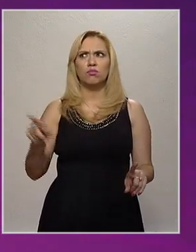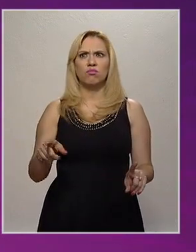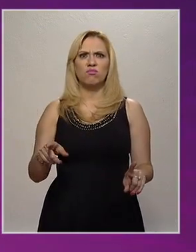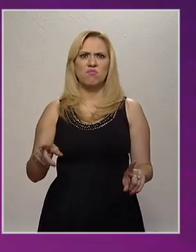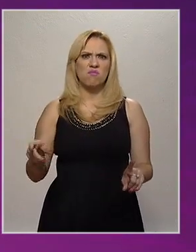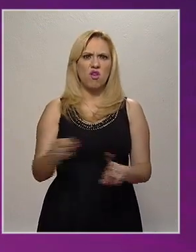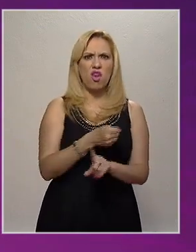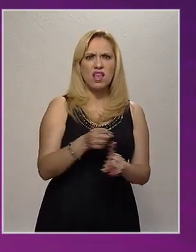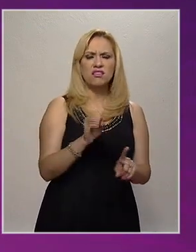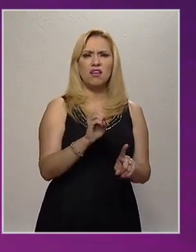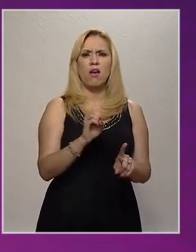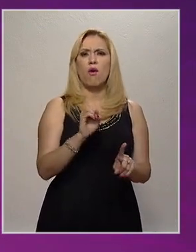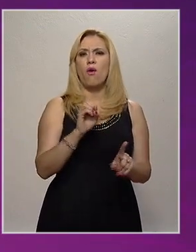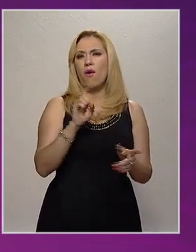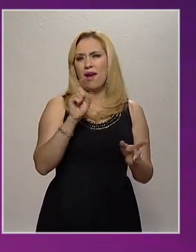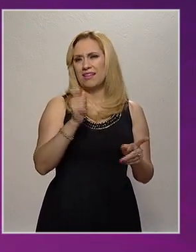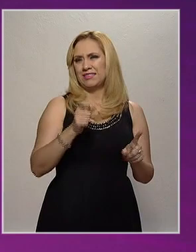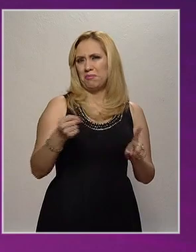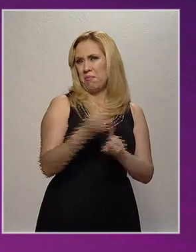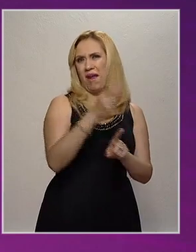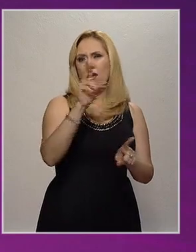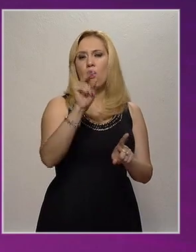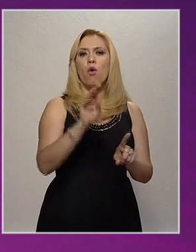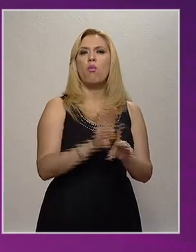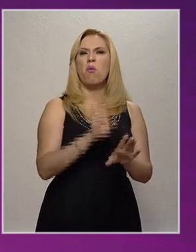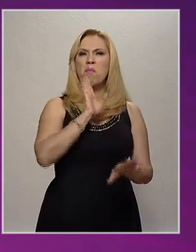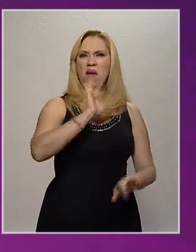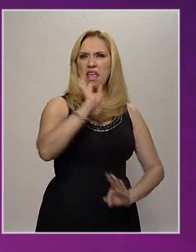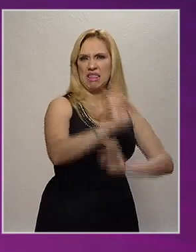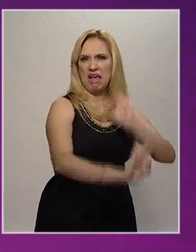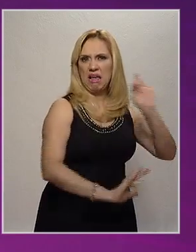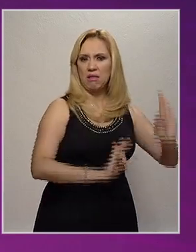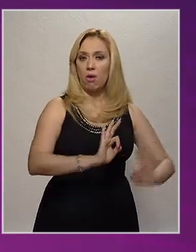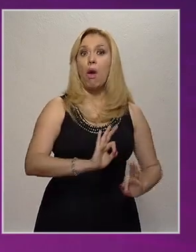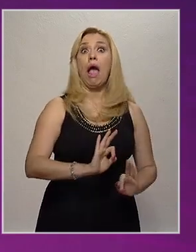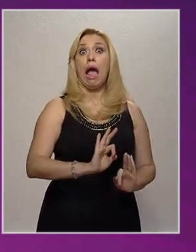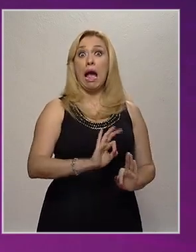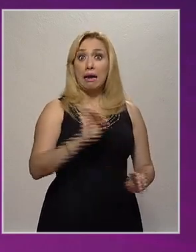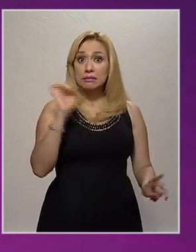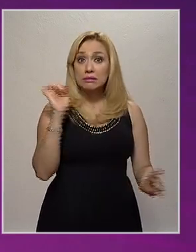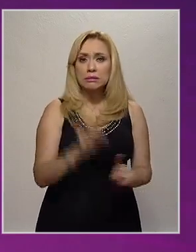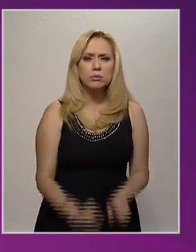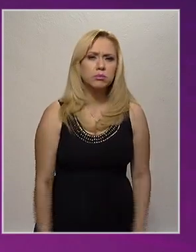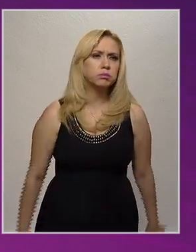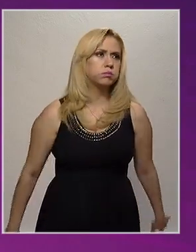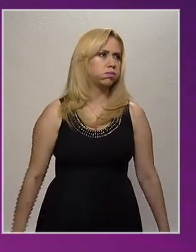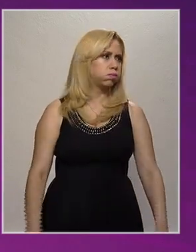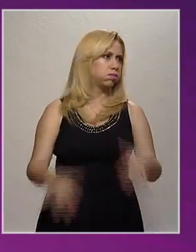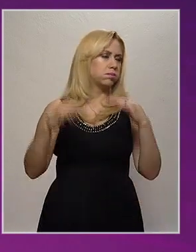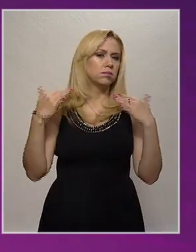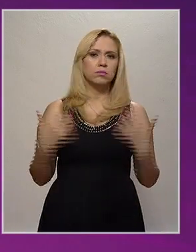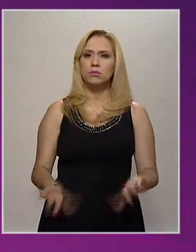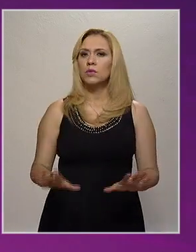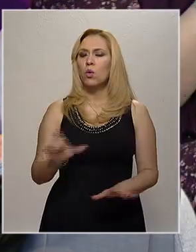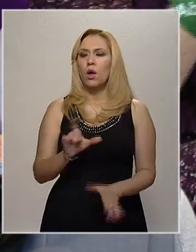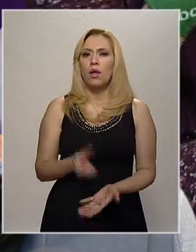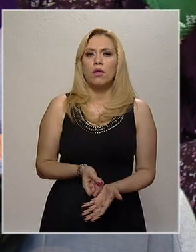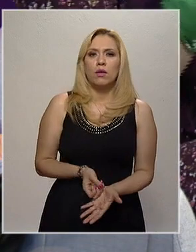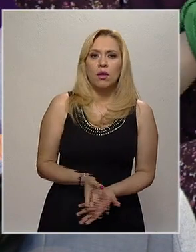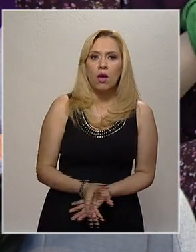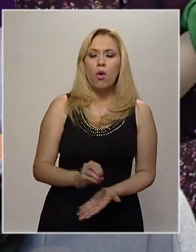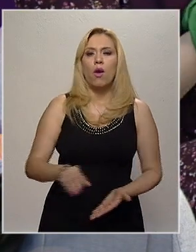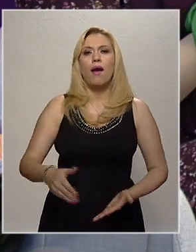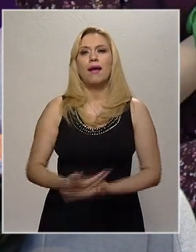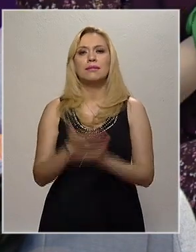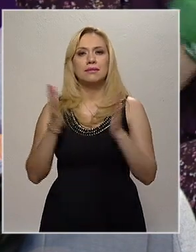de la vida de la mujer, que es durante el embarazo, el parto o el puerperio. Entonces, eso primero es la primera distinción, el momento en el que puede ocurrir. La